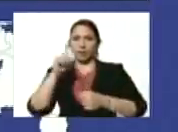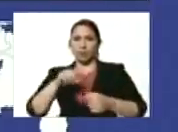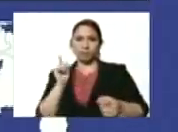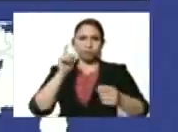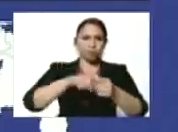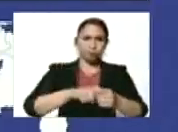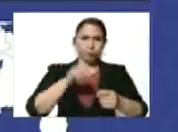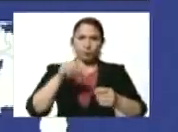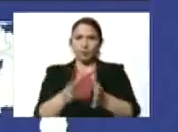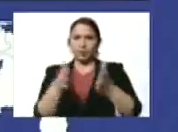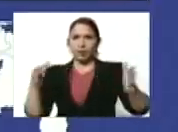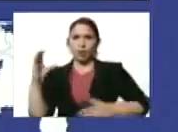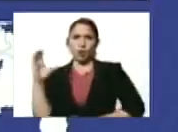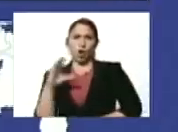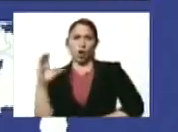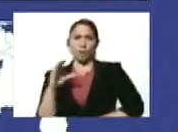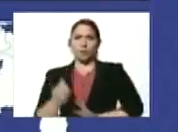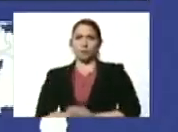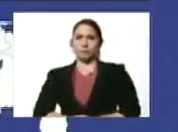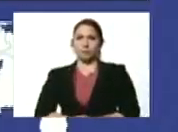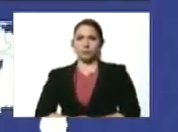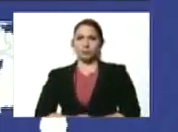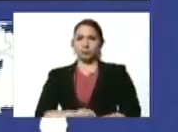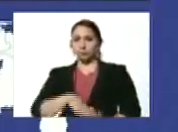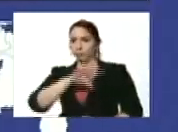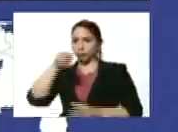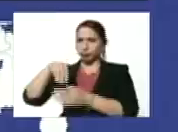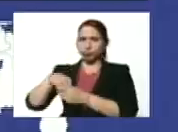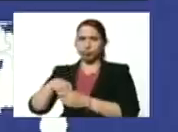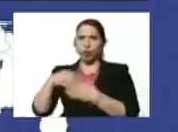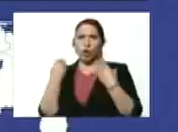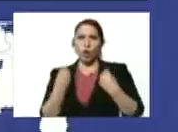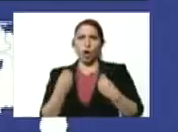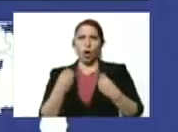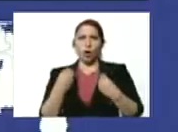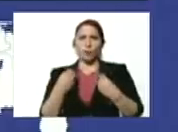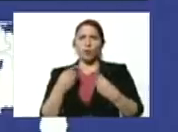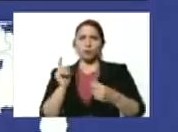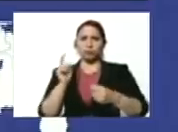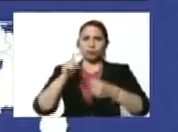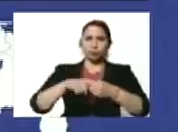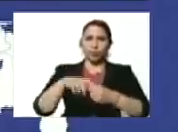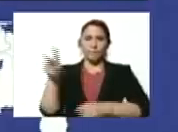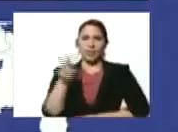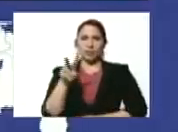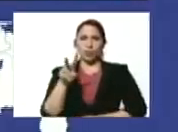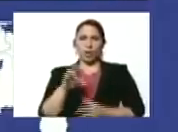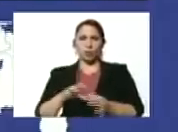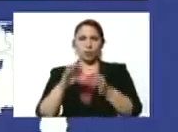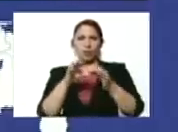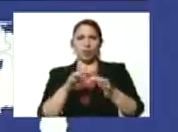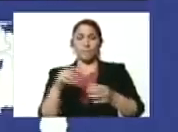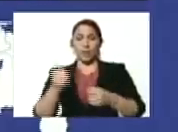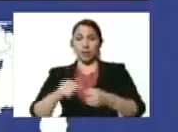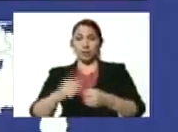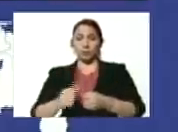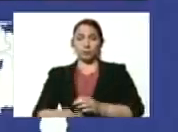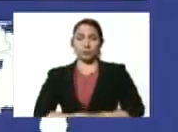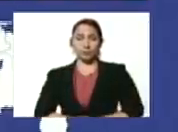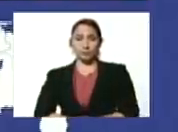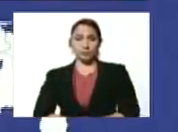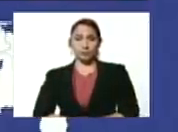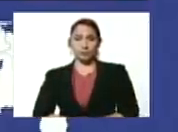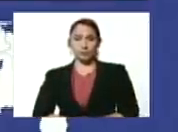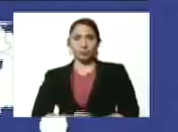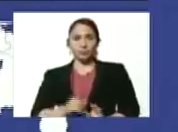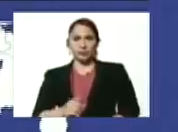a la Gran Colombia como una provincia de las Provincias Unidas de Venezuela. Maracaibo. Y desde